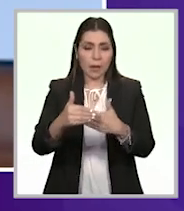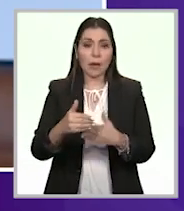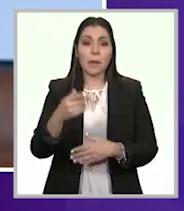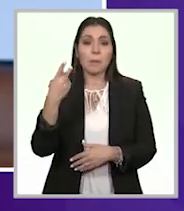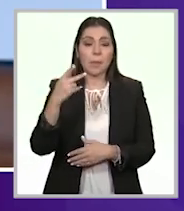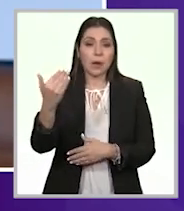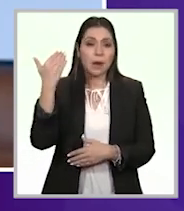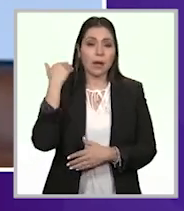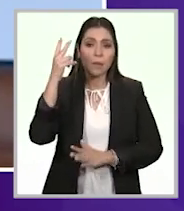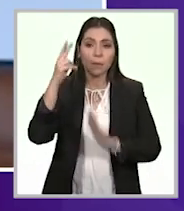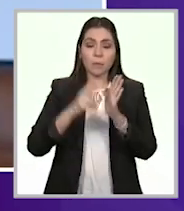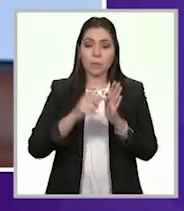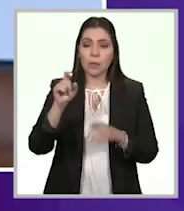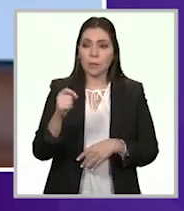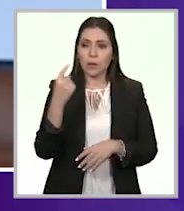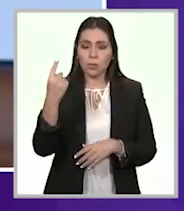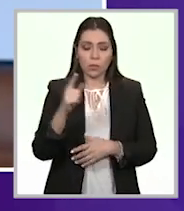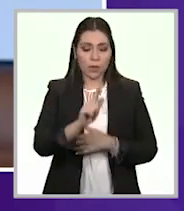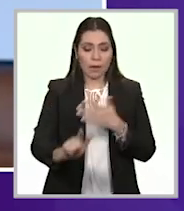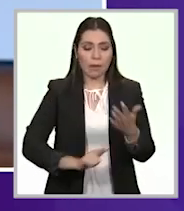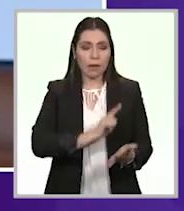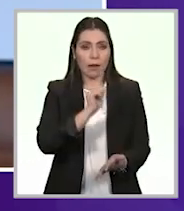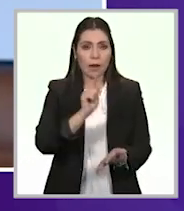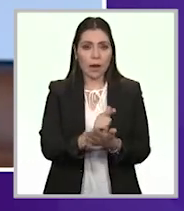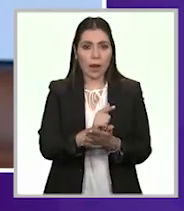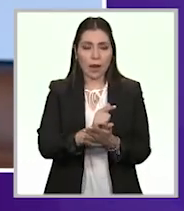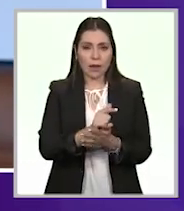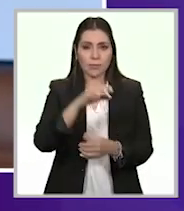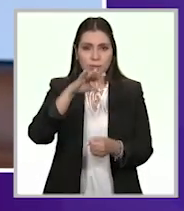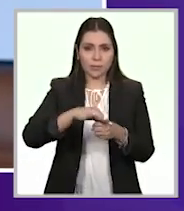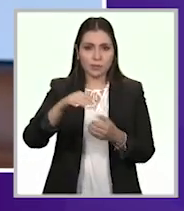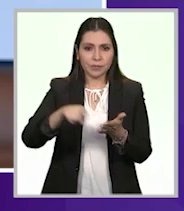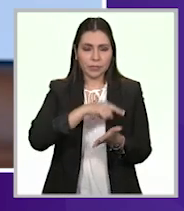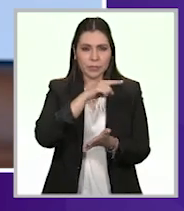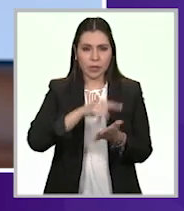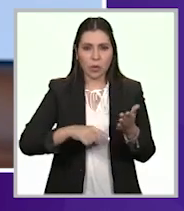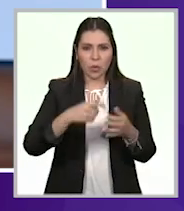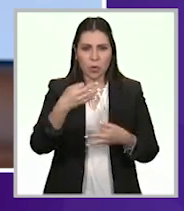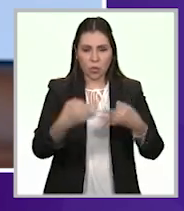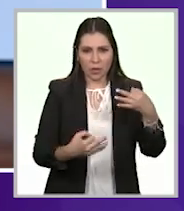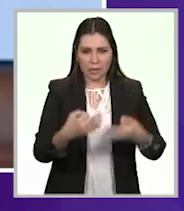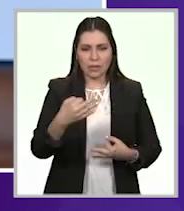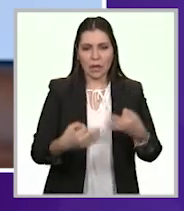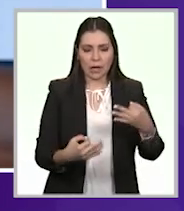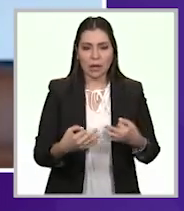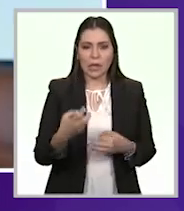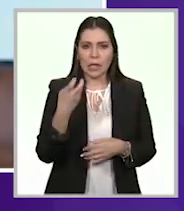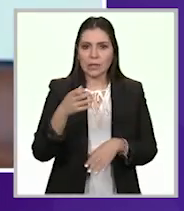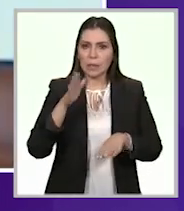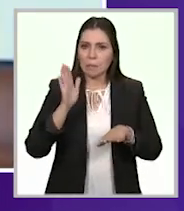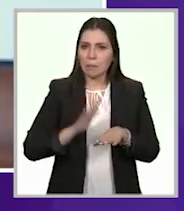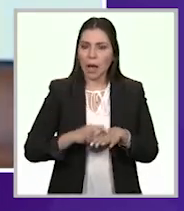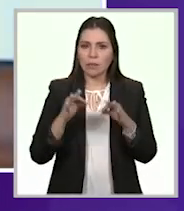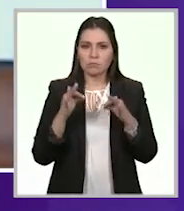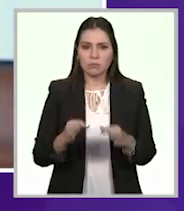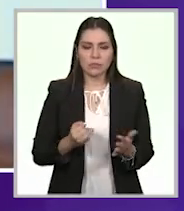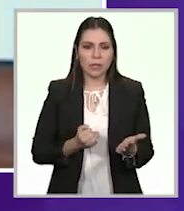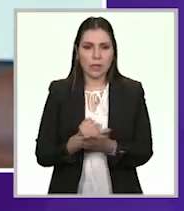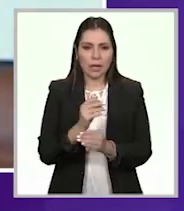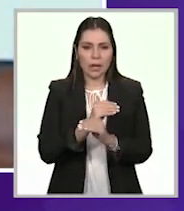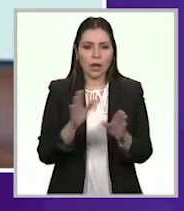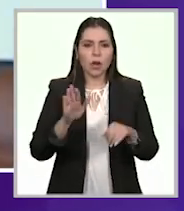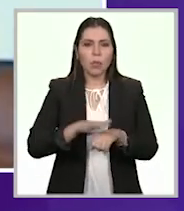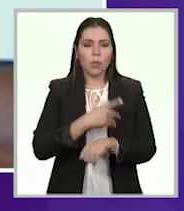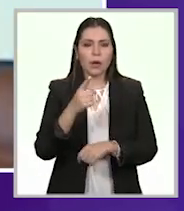de la reforma judicial de 2021, esto queda de manera más contundente a partir de